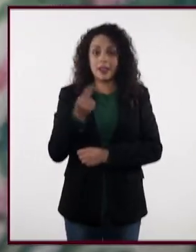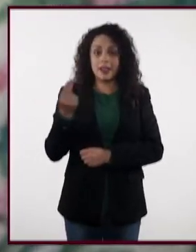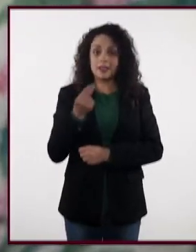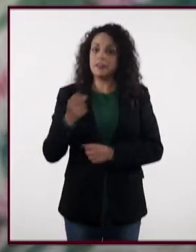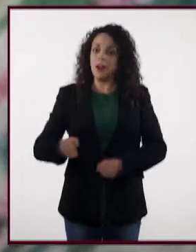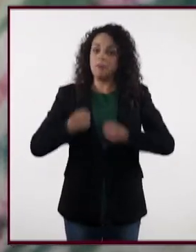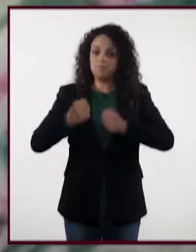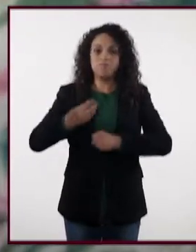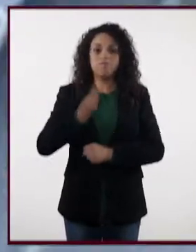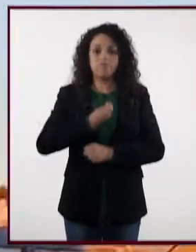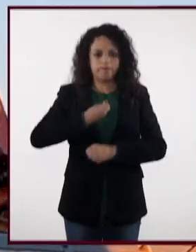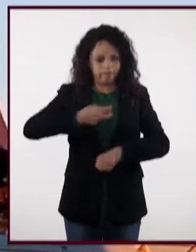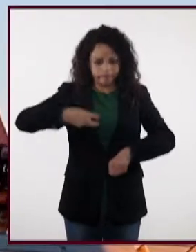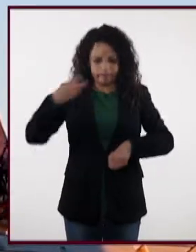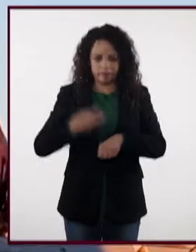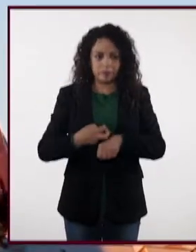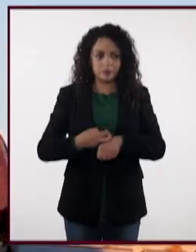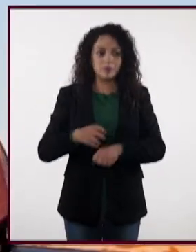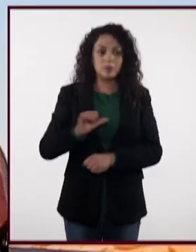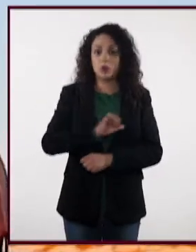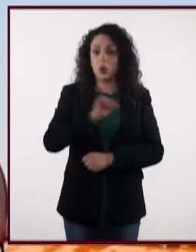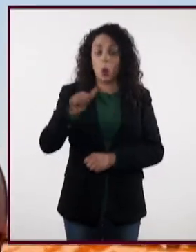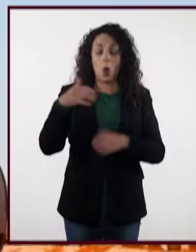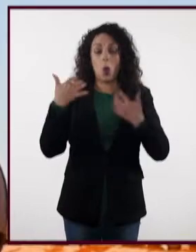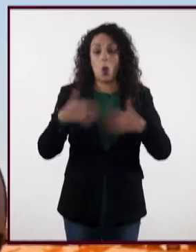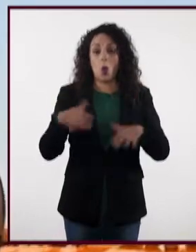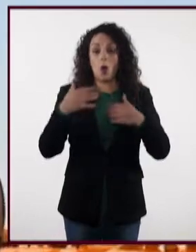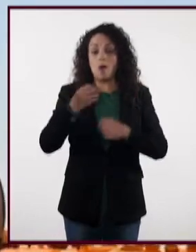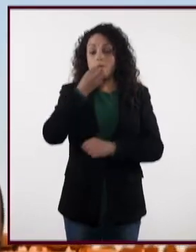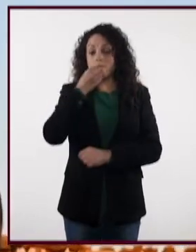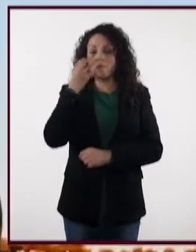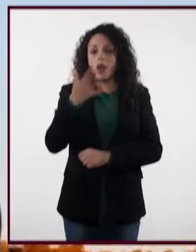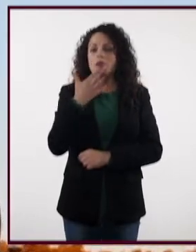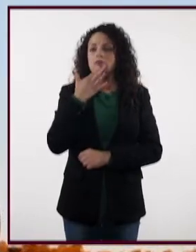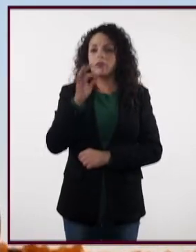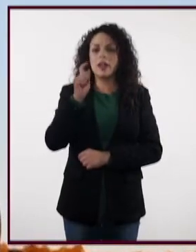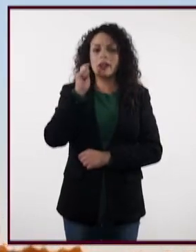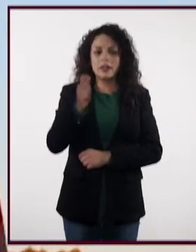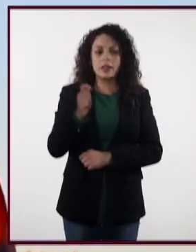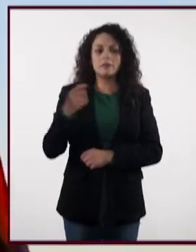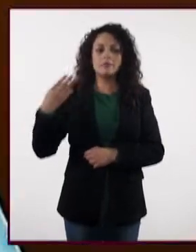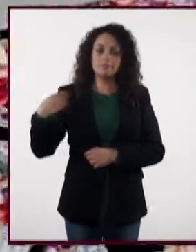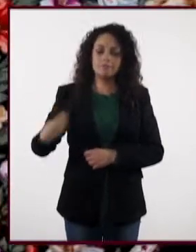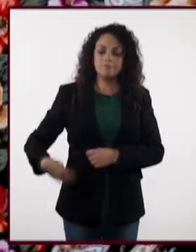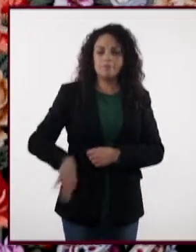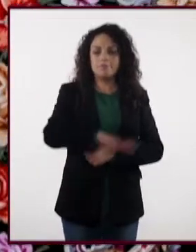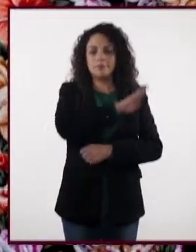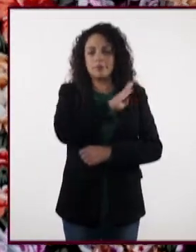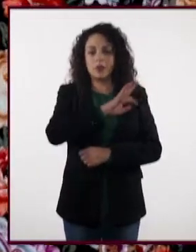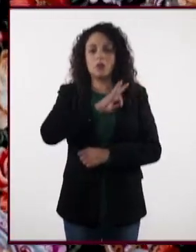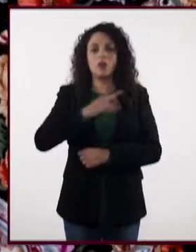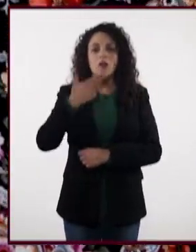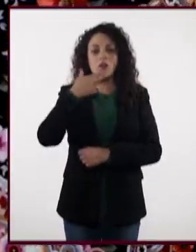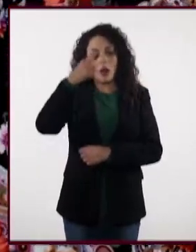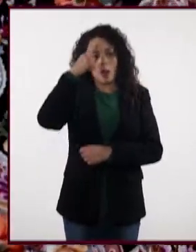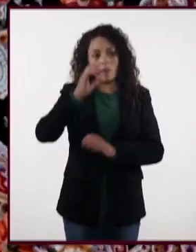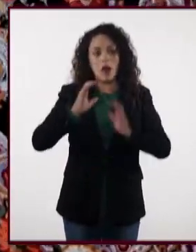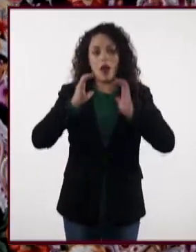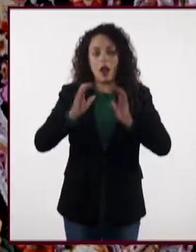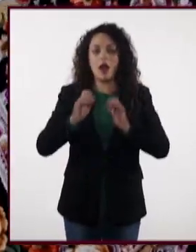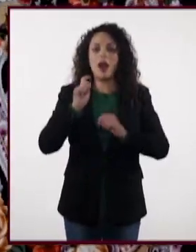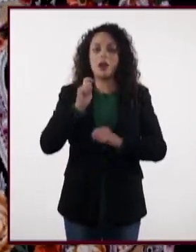muy resistentes. Otro invento magnífico por su simpleza es el rebozo. Puede ser usado para cuidarte del